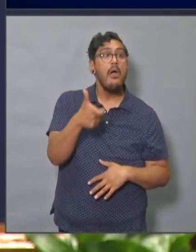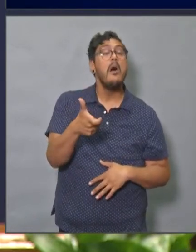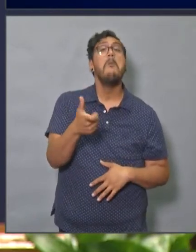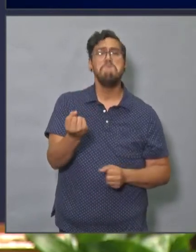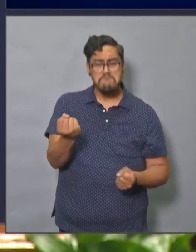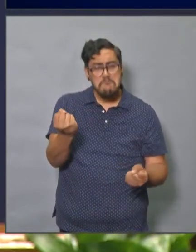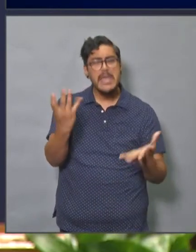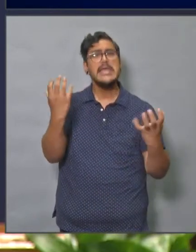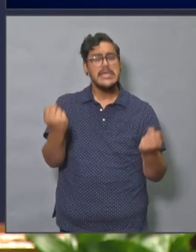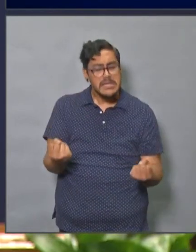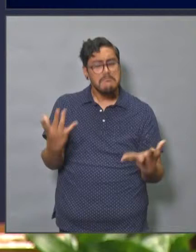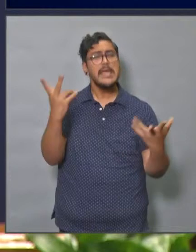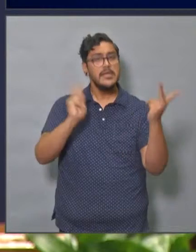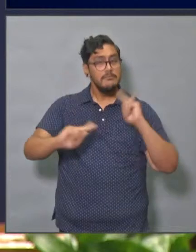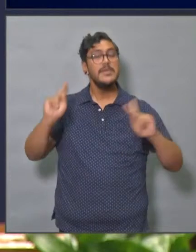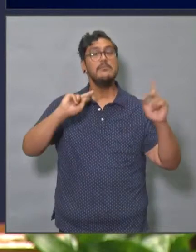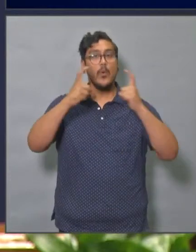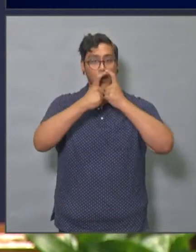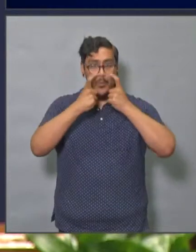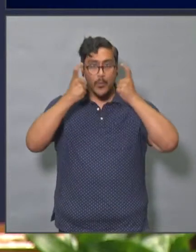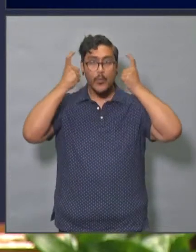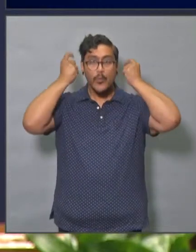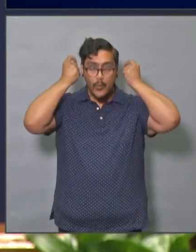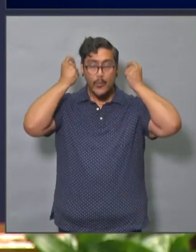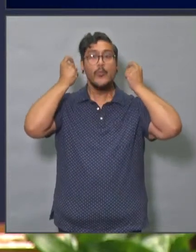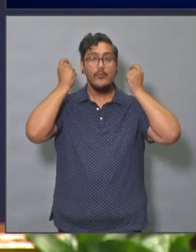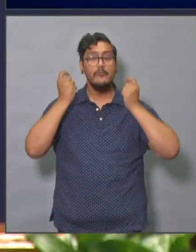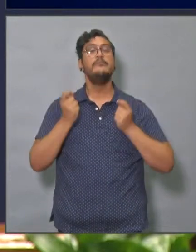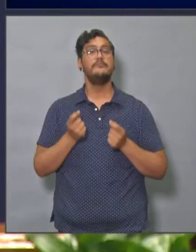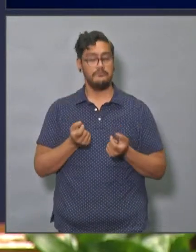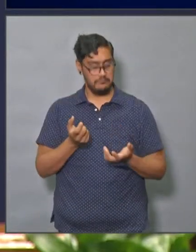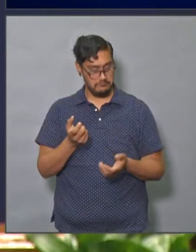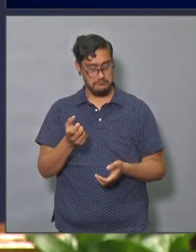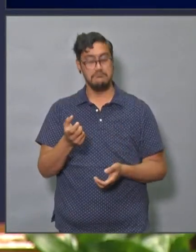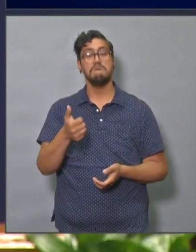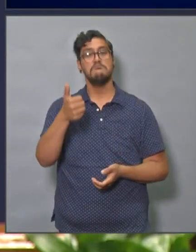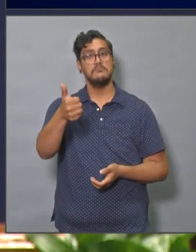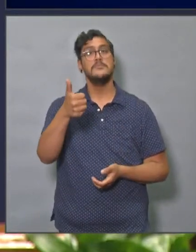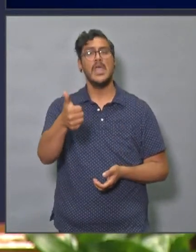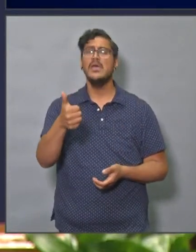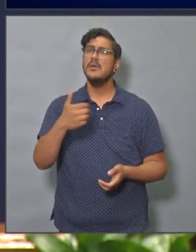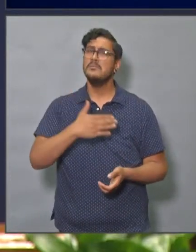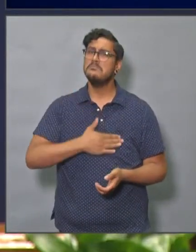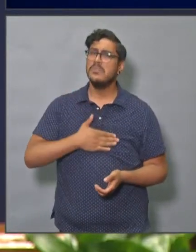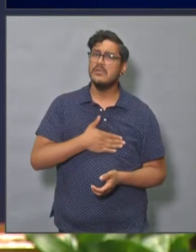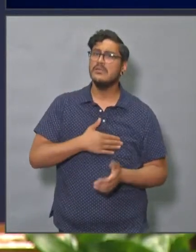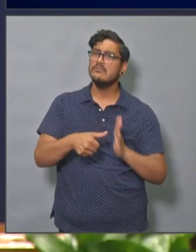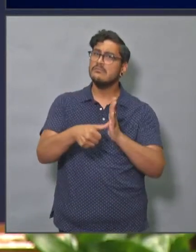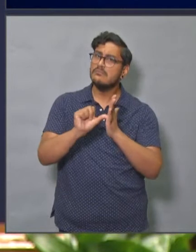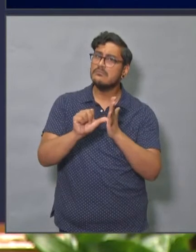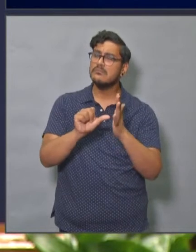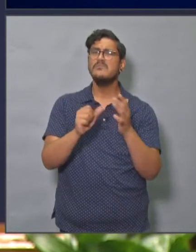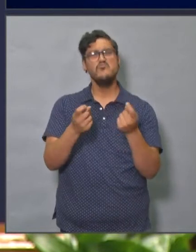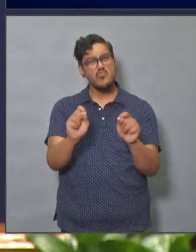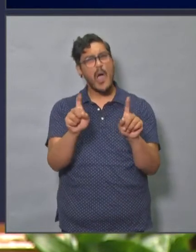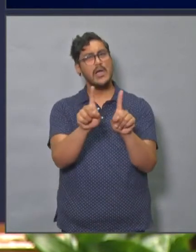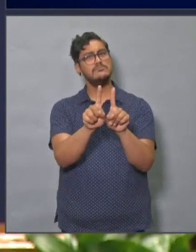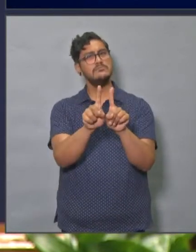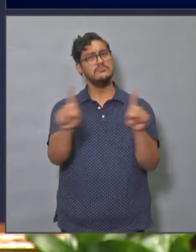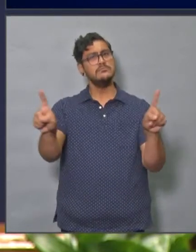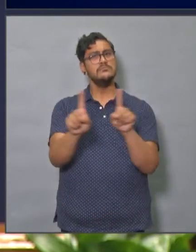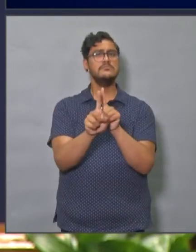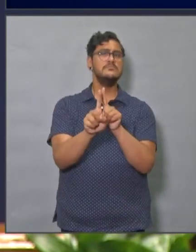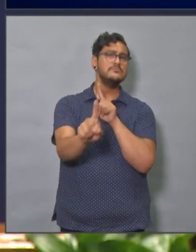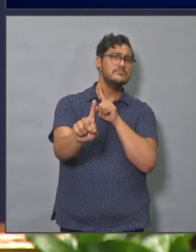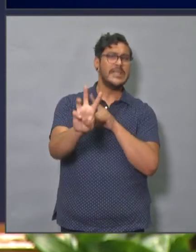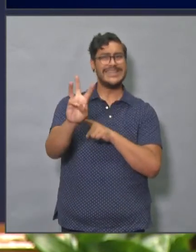mascarillas y tapabocas. Pero por favor mantengan 6 pies de distancia en las demás cuando están afuera,